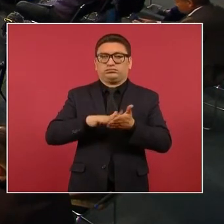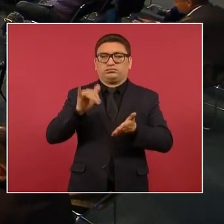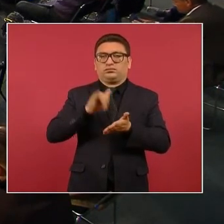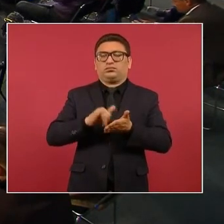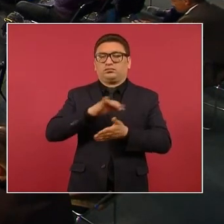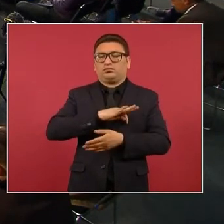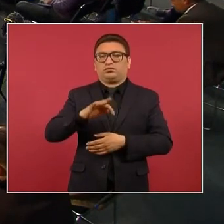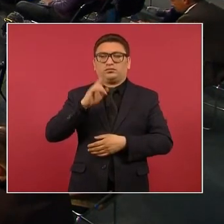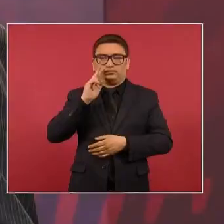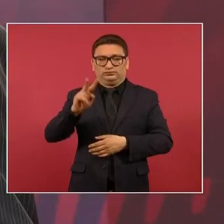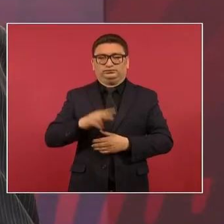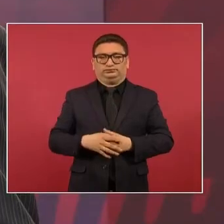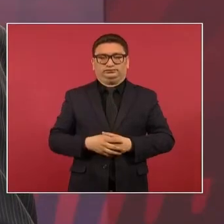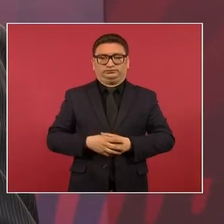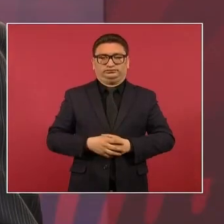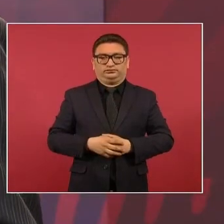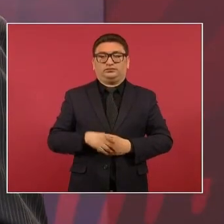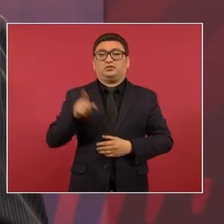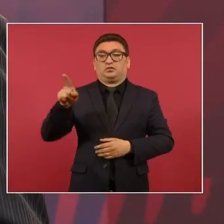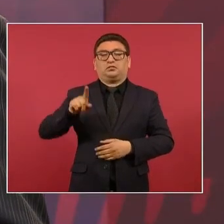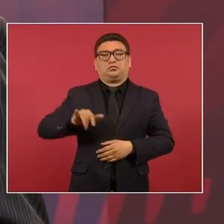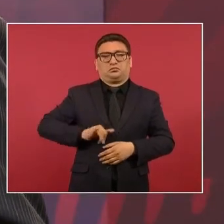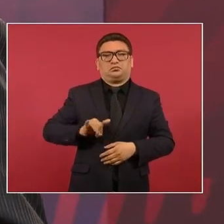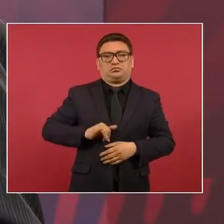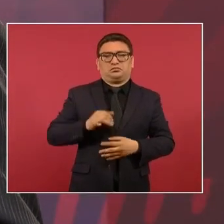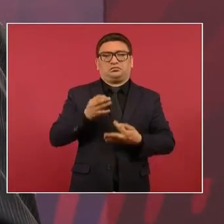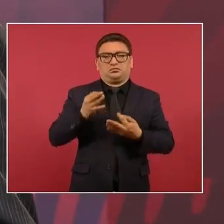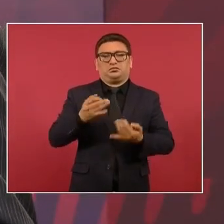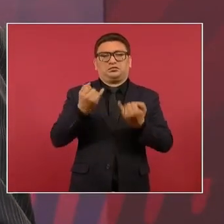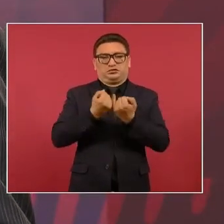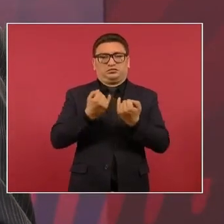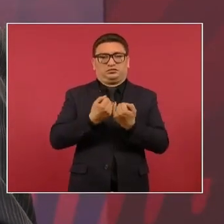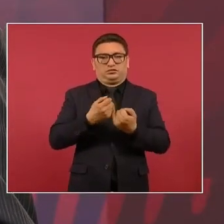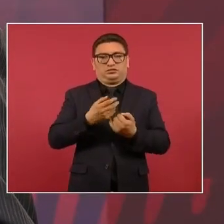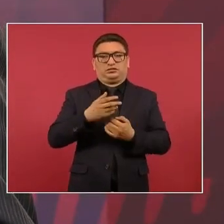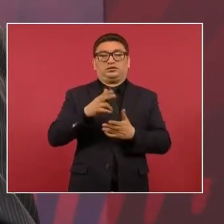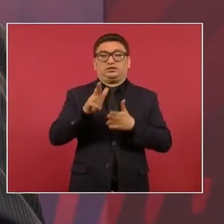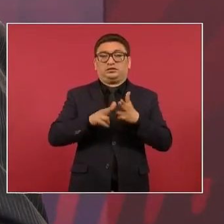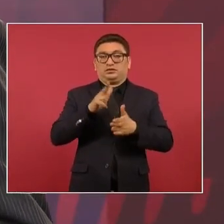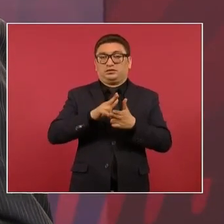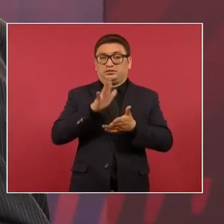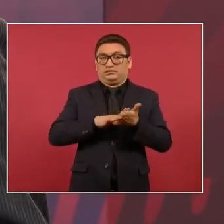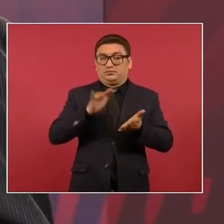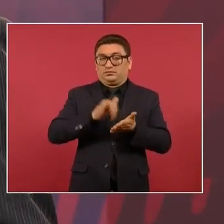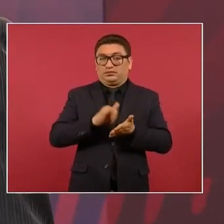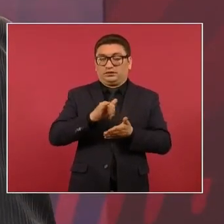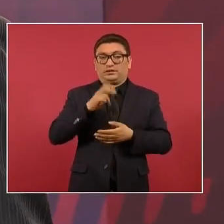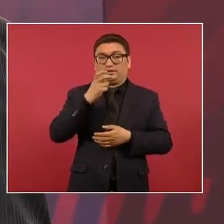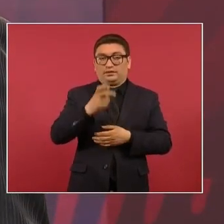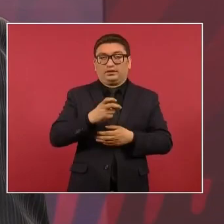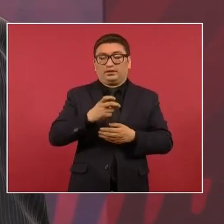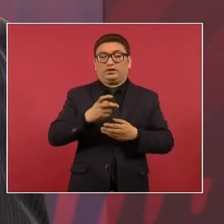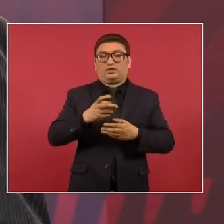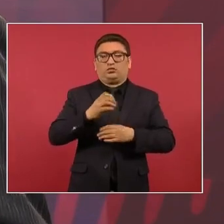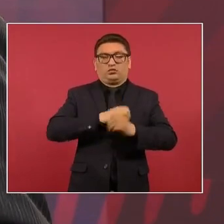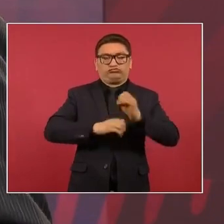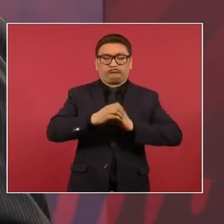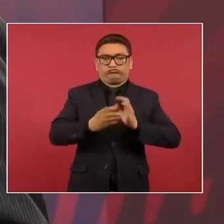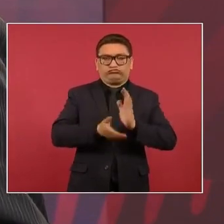porque sí también le interesó. El Tren Maya es la obra